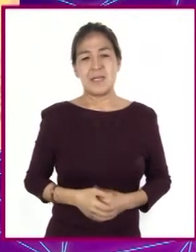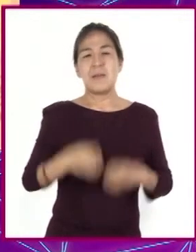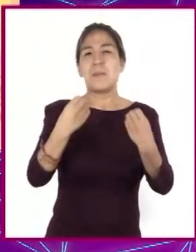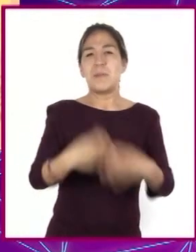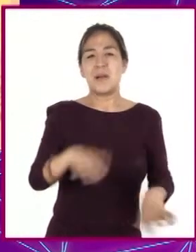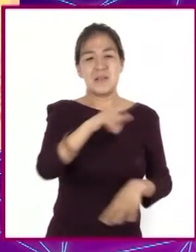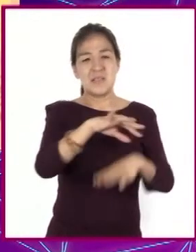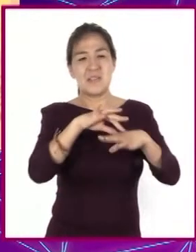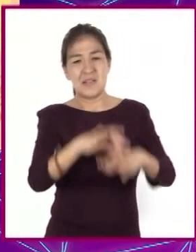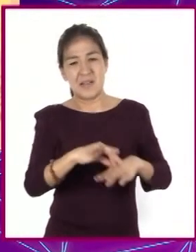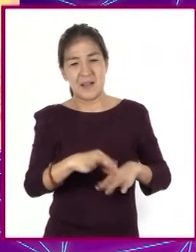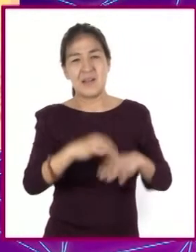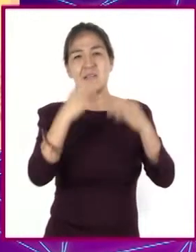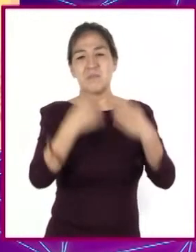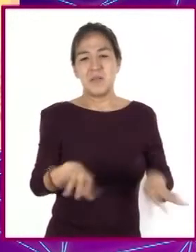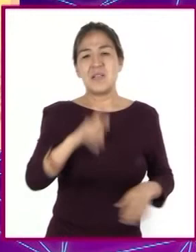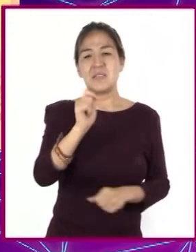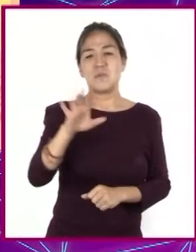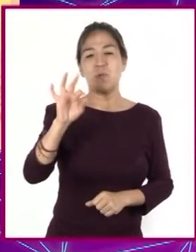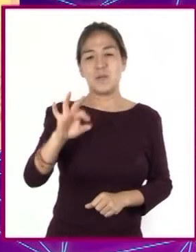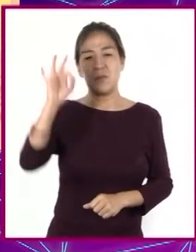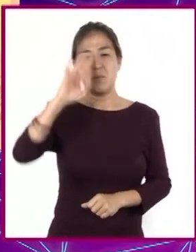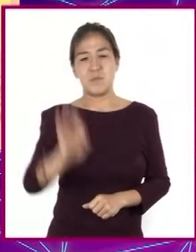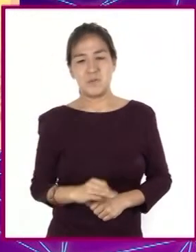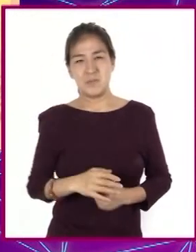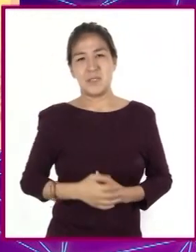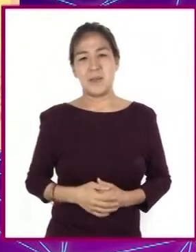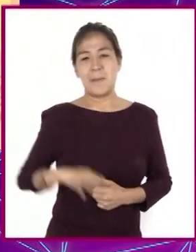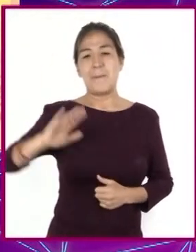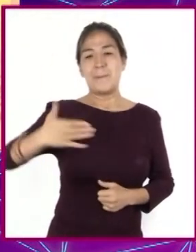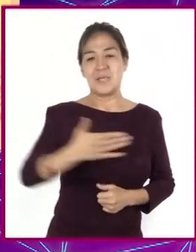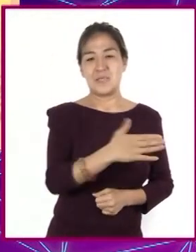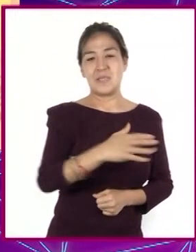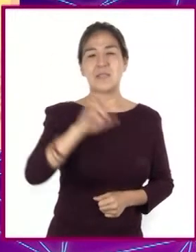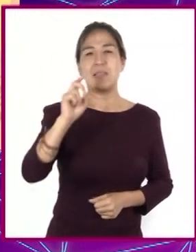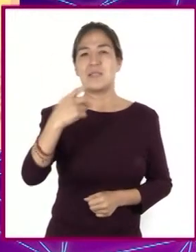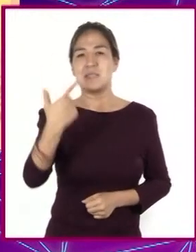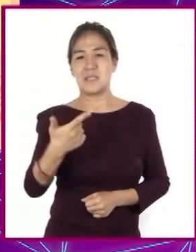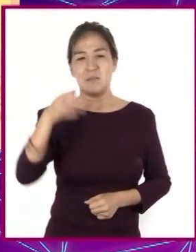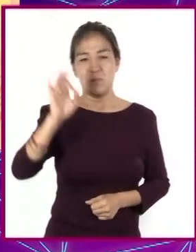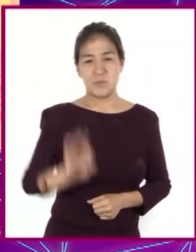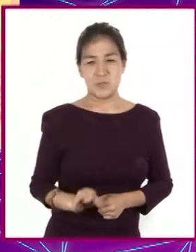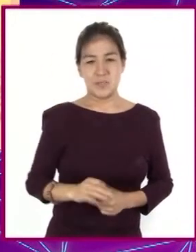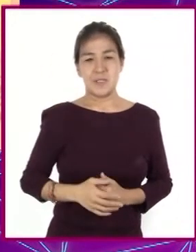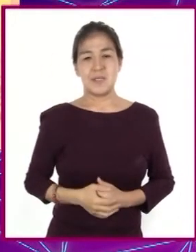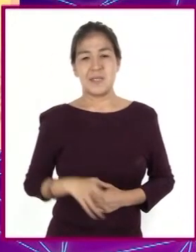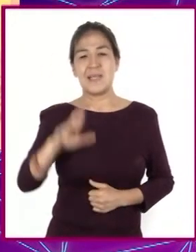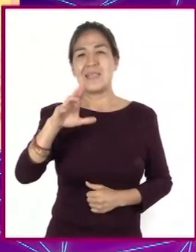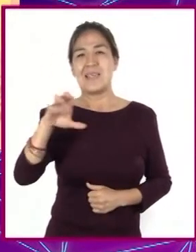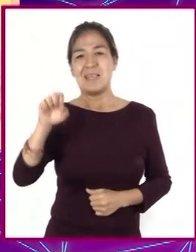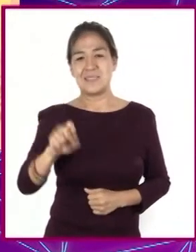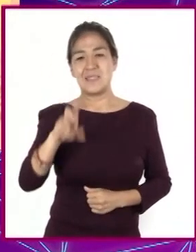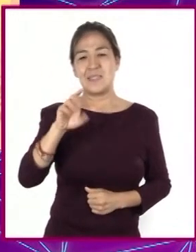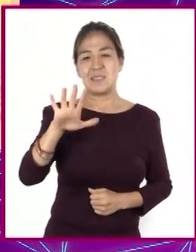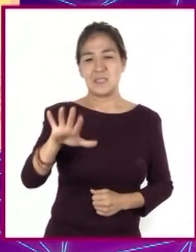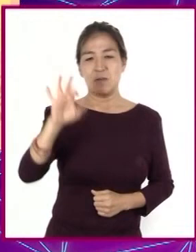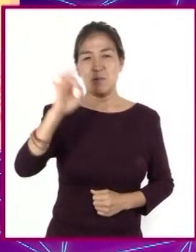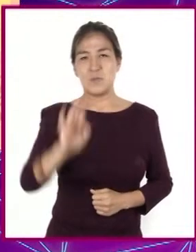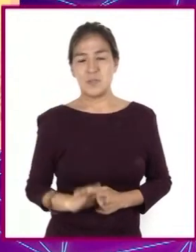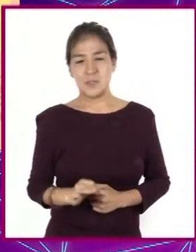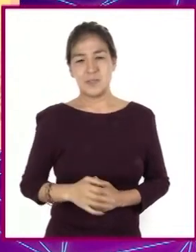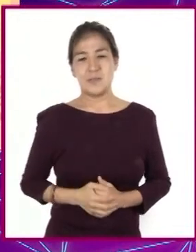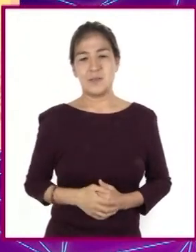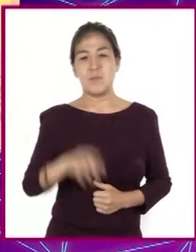de la carne de cerdo asciende al 40%, pescado 37%, res